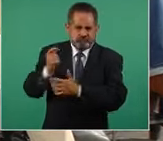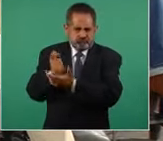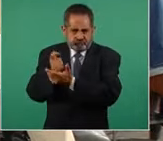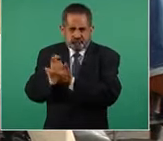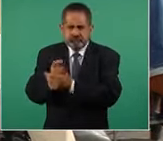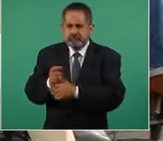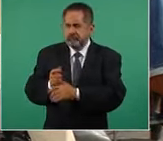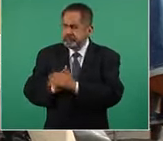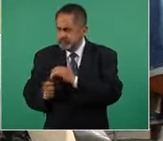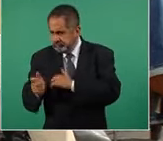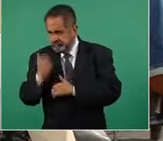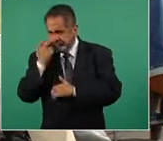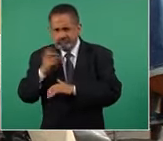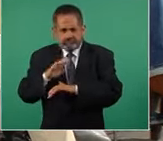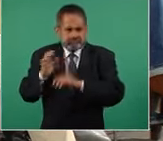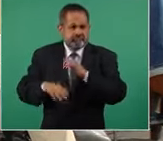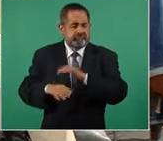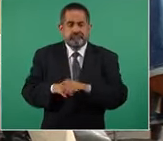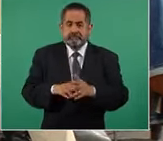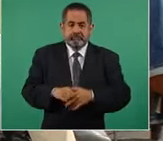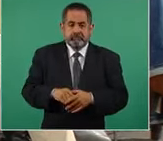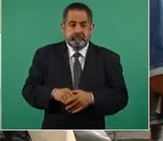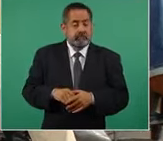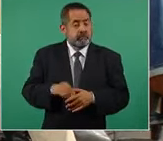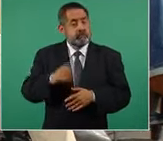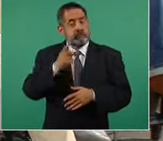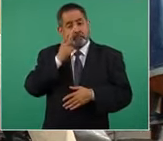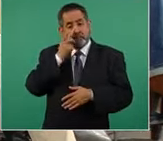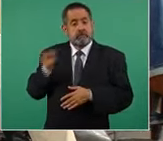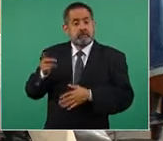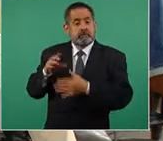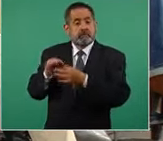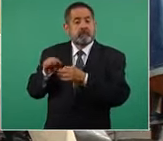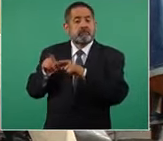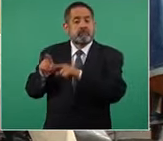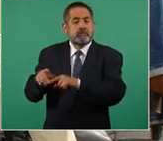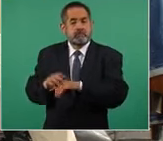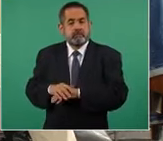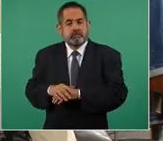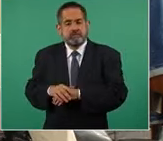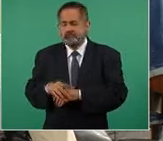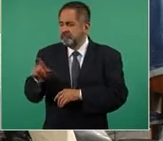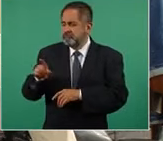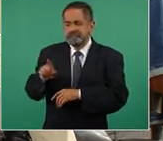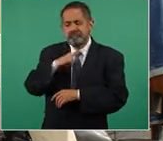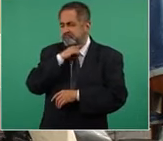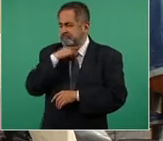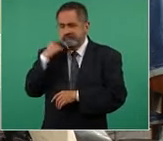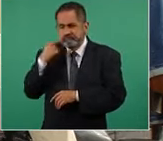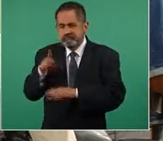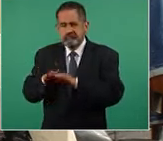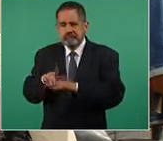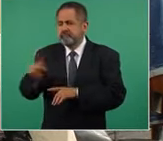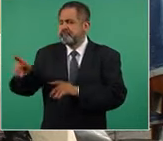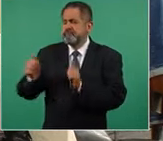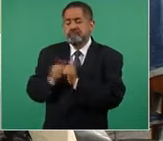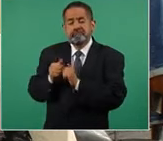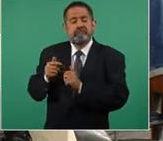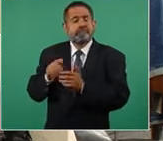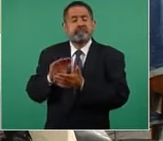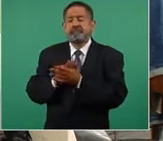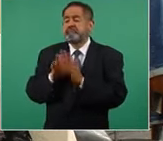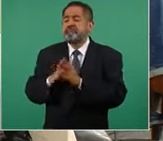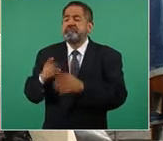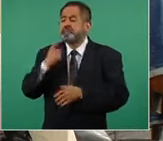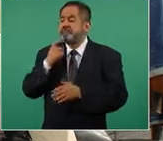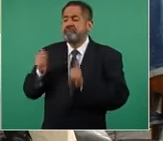comprar, pero les han dicho, señor presidente, que mejor firmen, que acepten, que porque usted ya está del lado de la empresa.